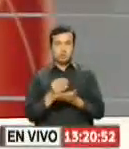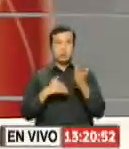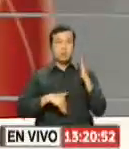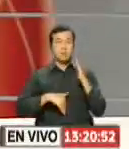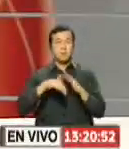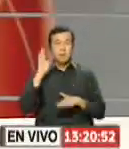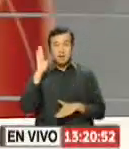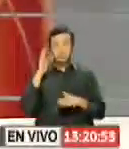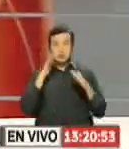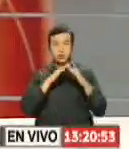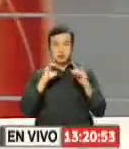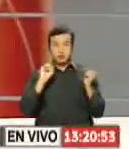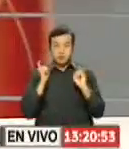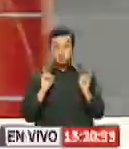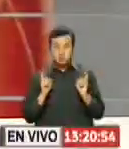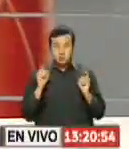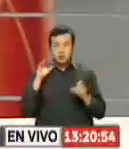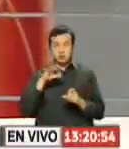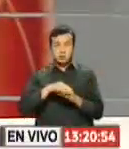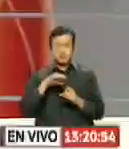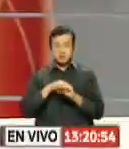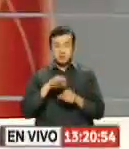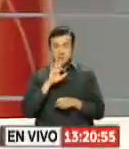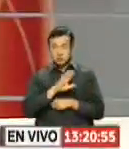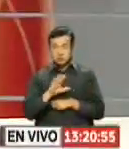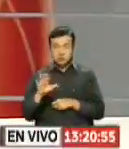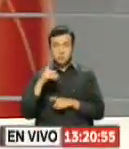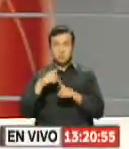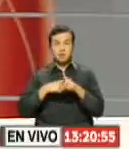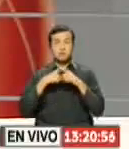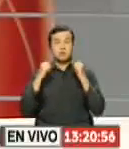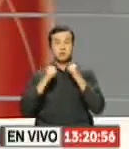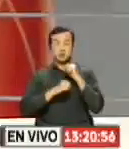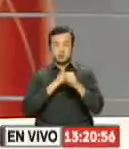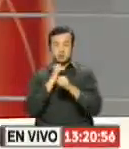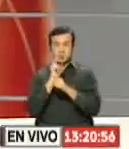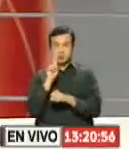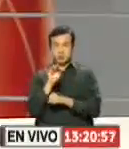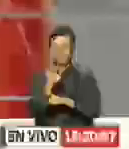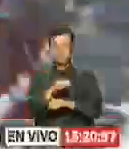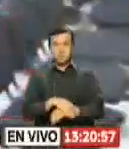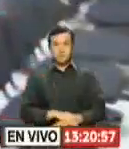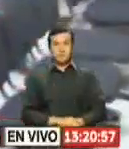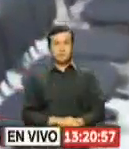de cambios de domicilios para las elecciones seccionales de marzo de 2019.